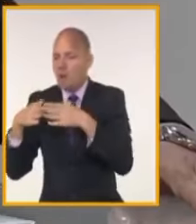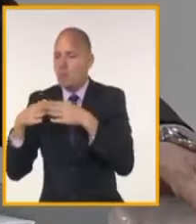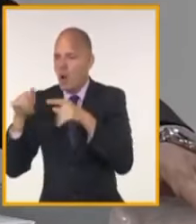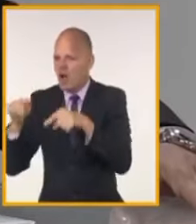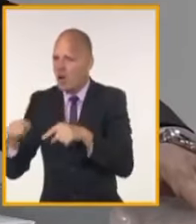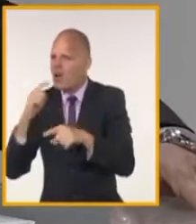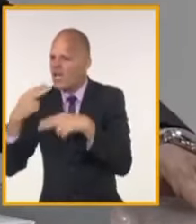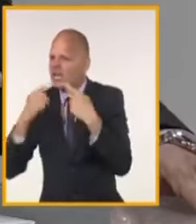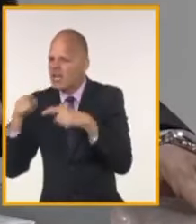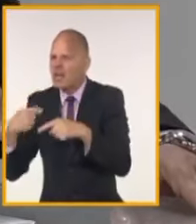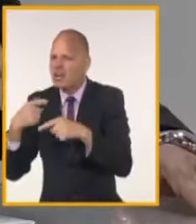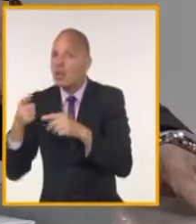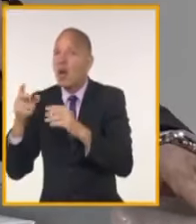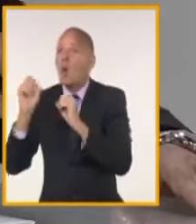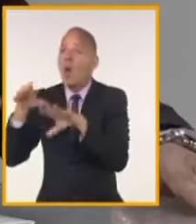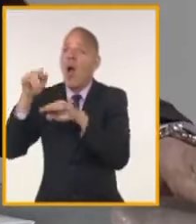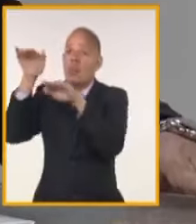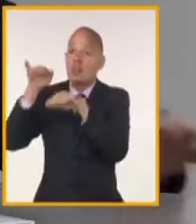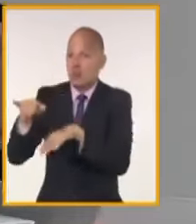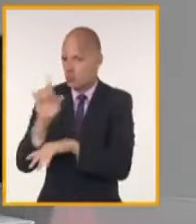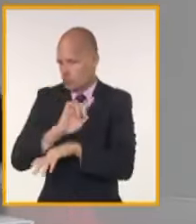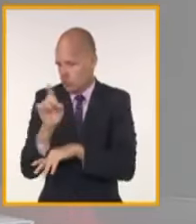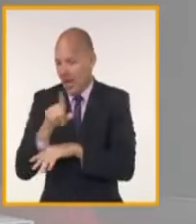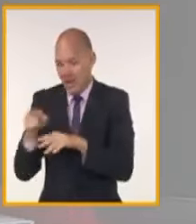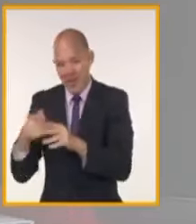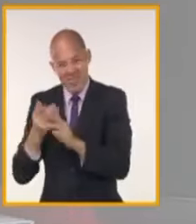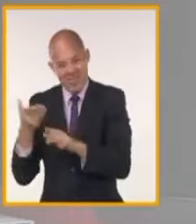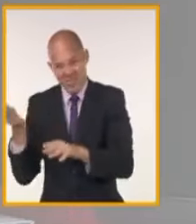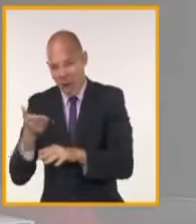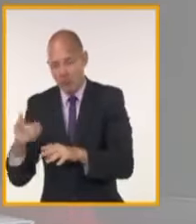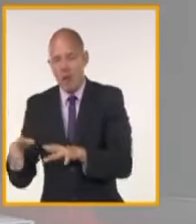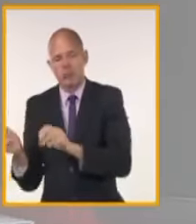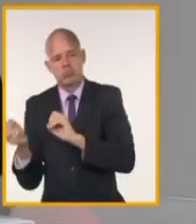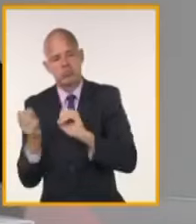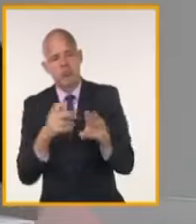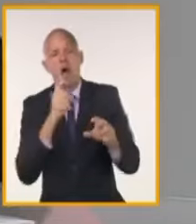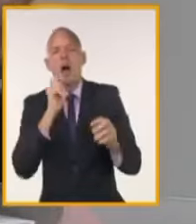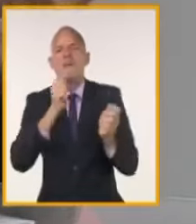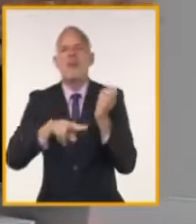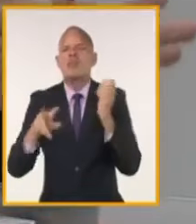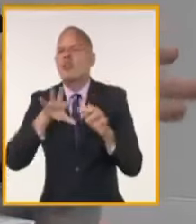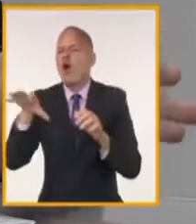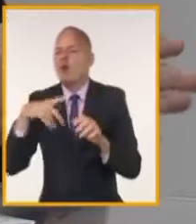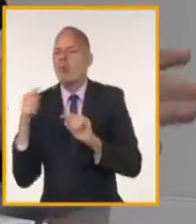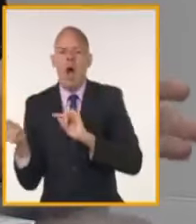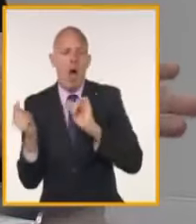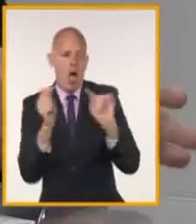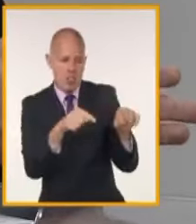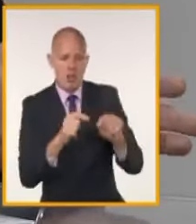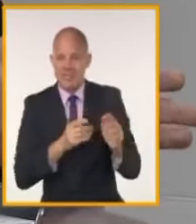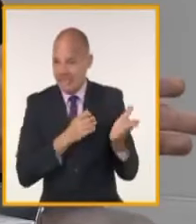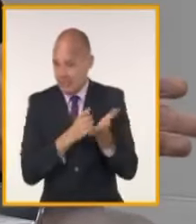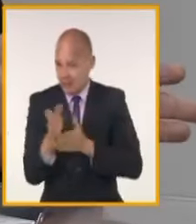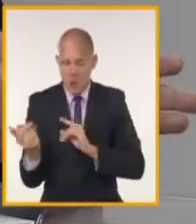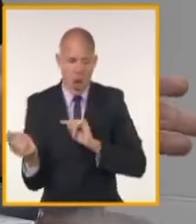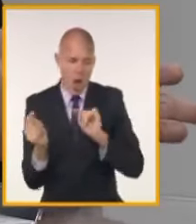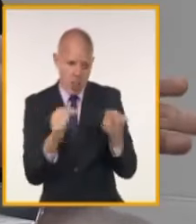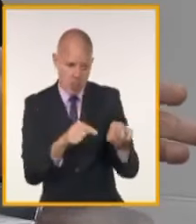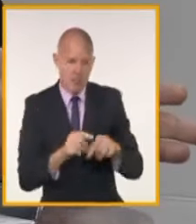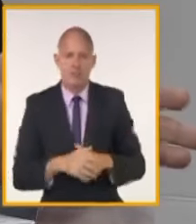puede ir para un almacén de un territorio tiene ese ese contenedor tecnológico tiene que estar ya la obra